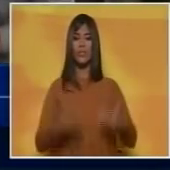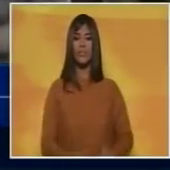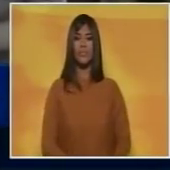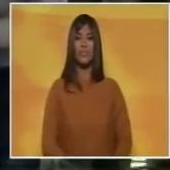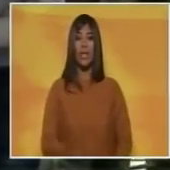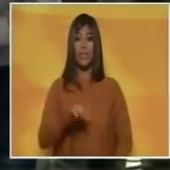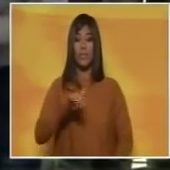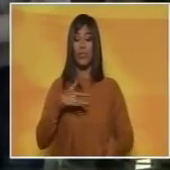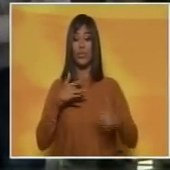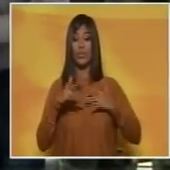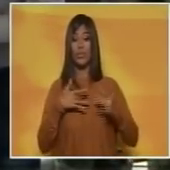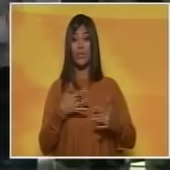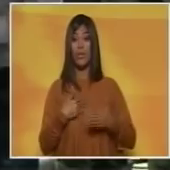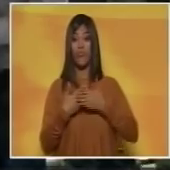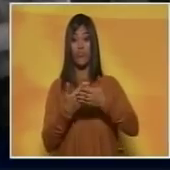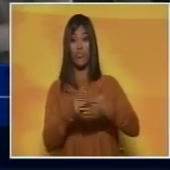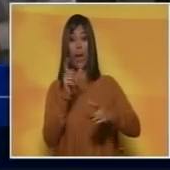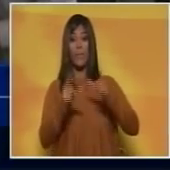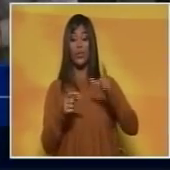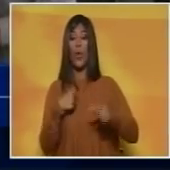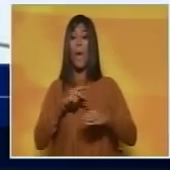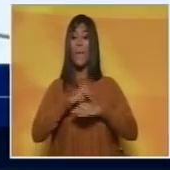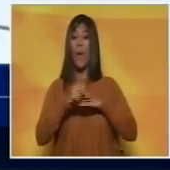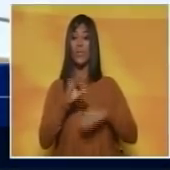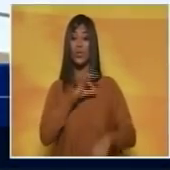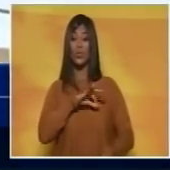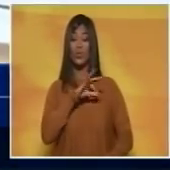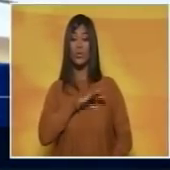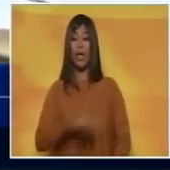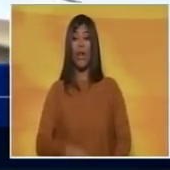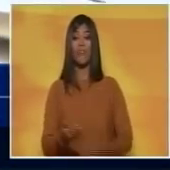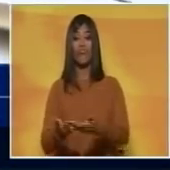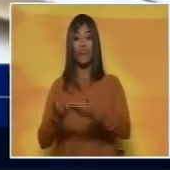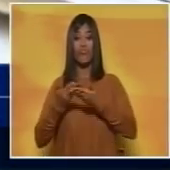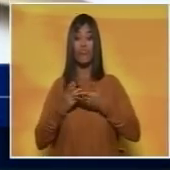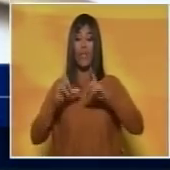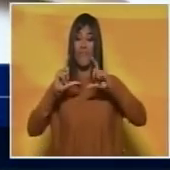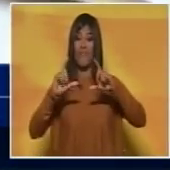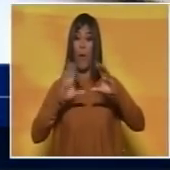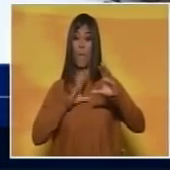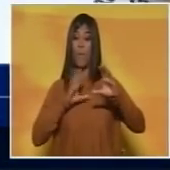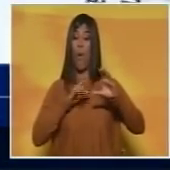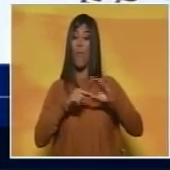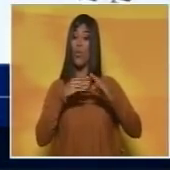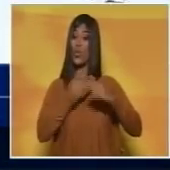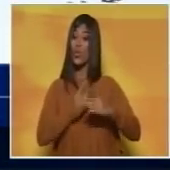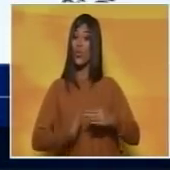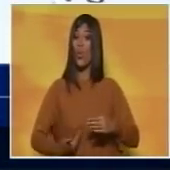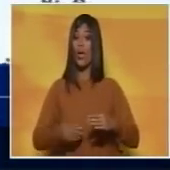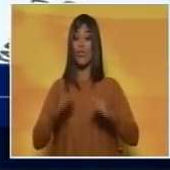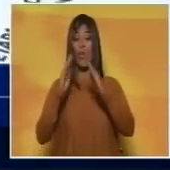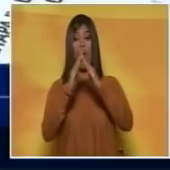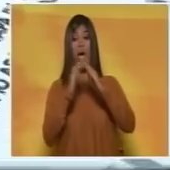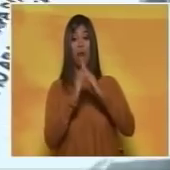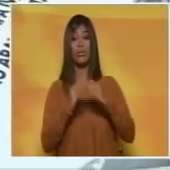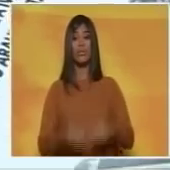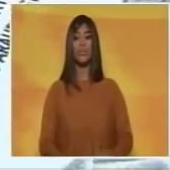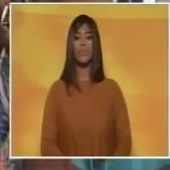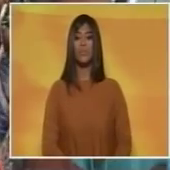Durante este acto de entrega, los beneficiarios del programa social recibieron el título que los acredita como propietarios de